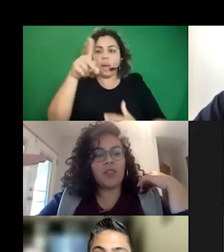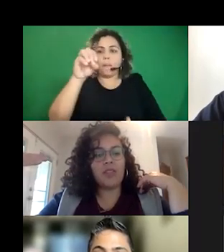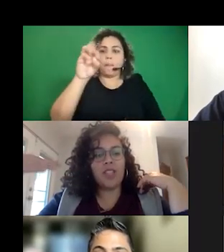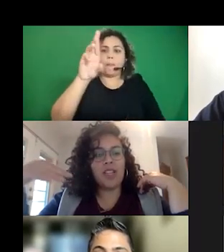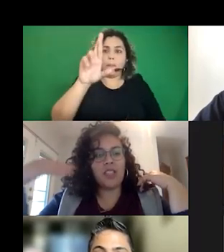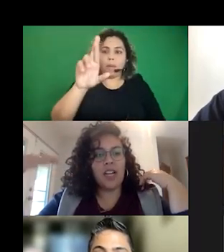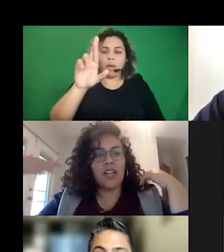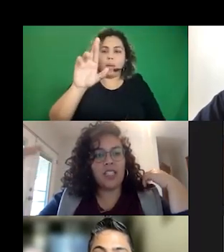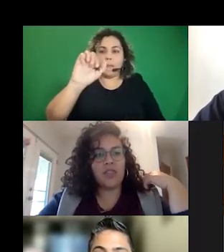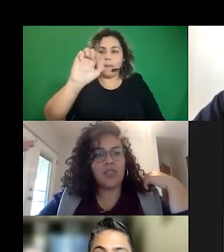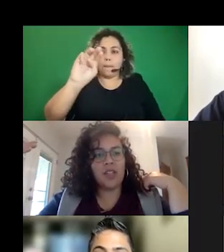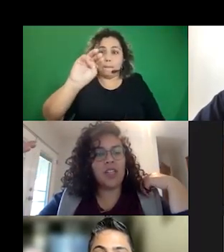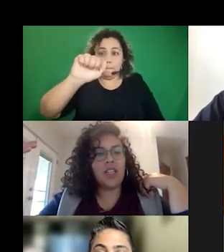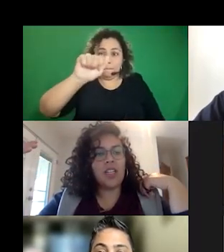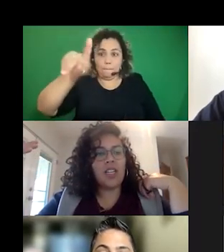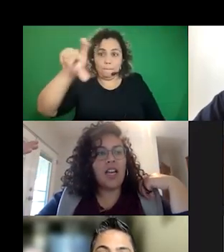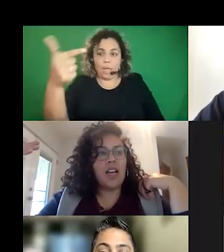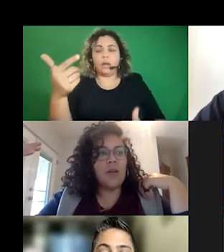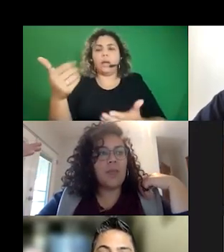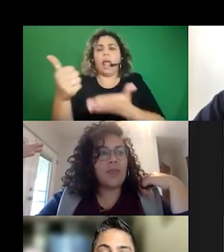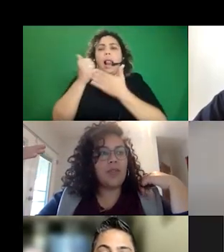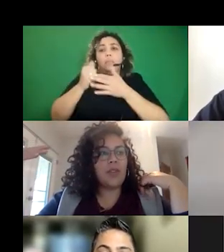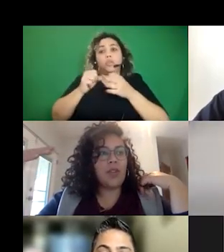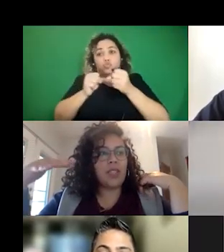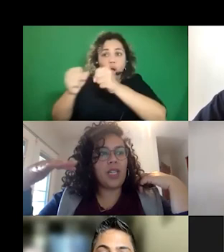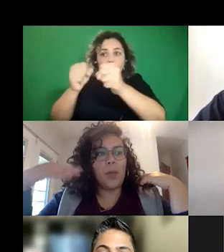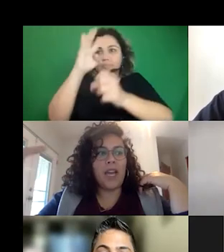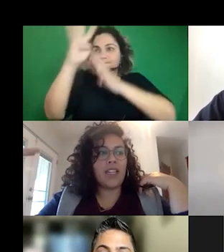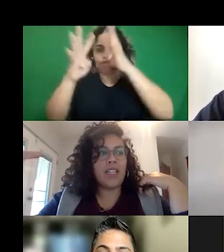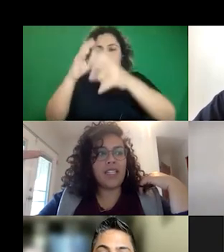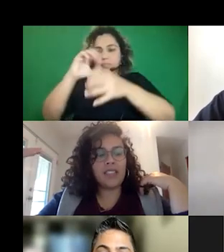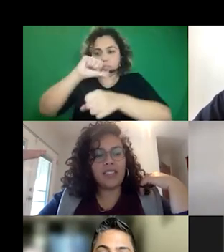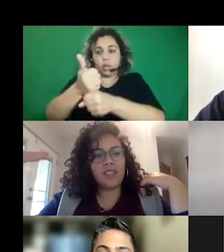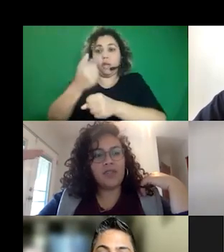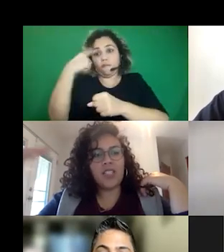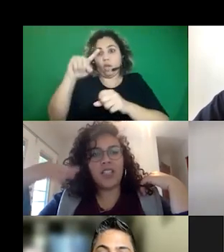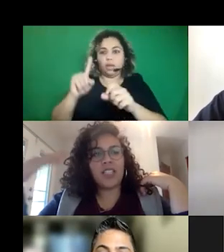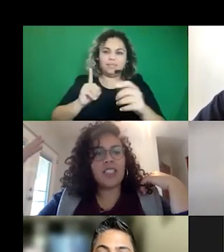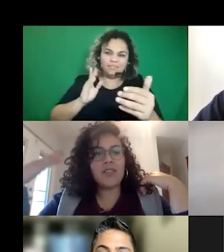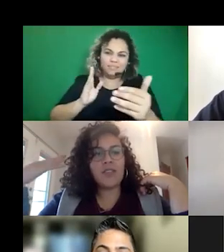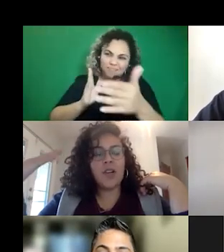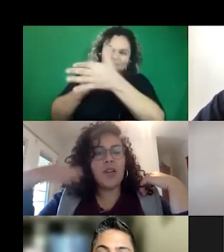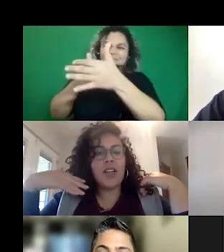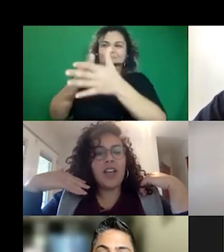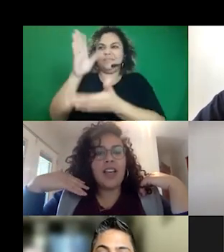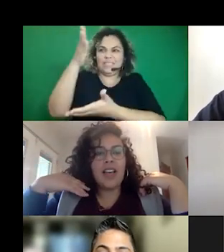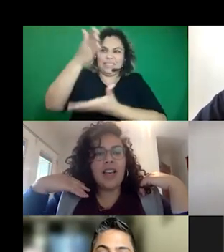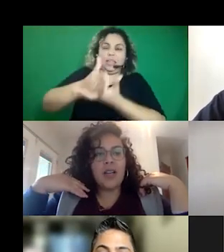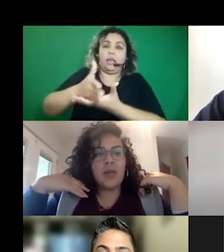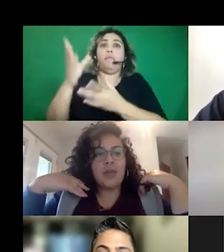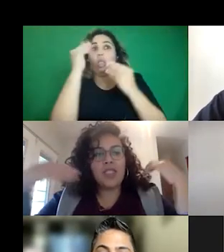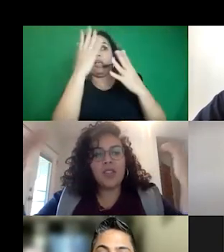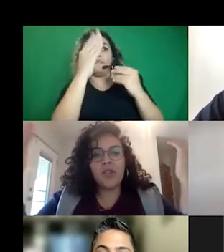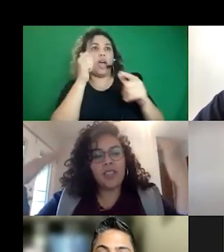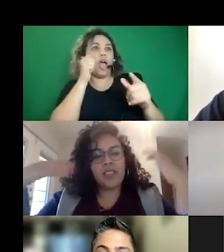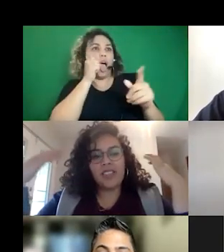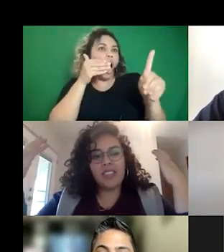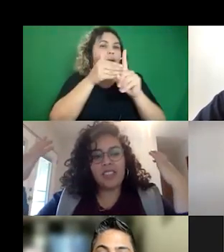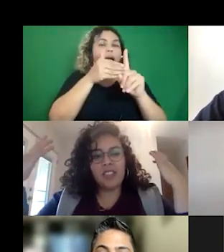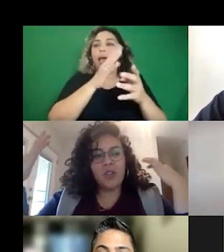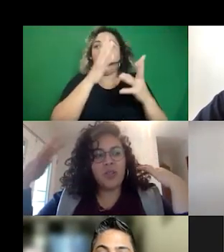para poder entrar más a fondo para crear esos mateos y poder